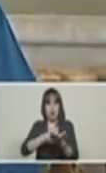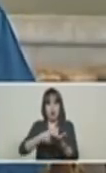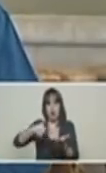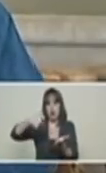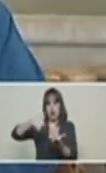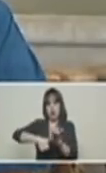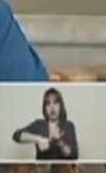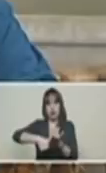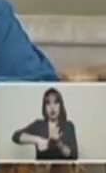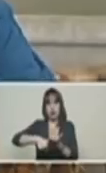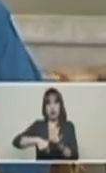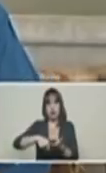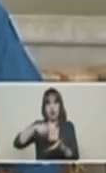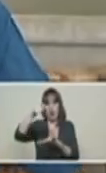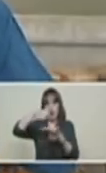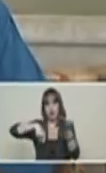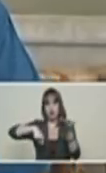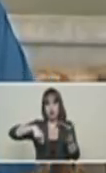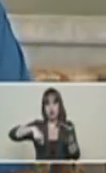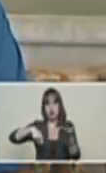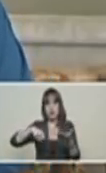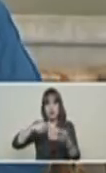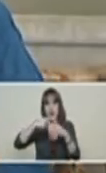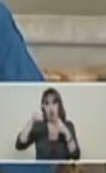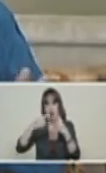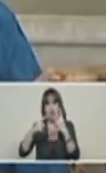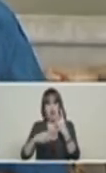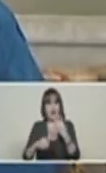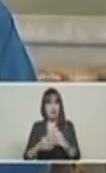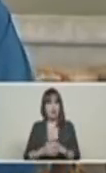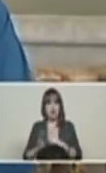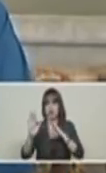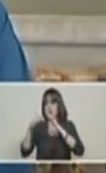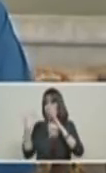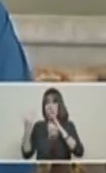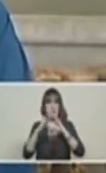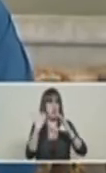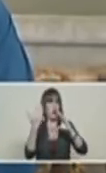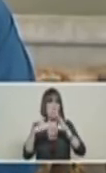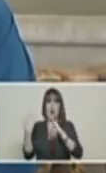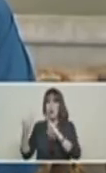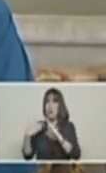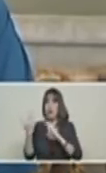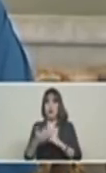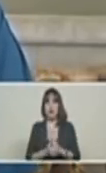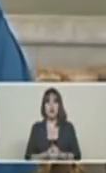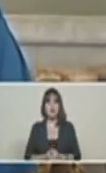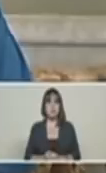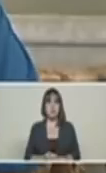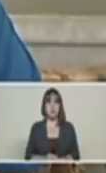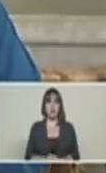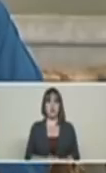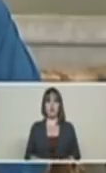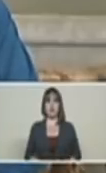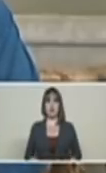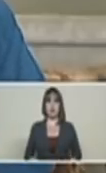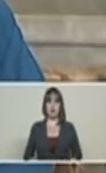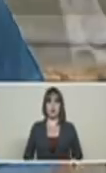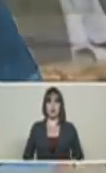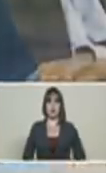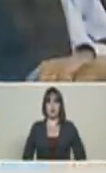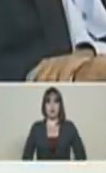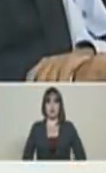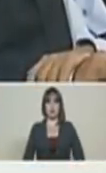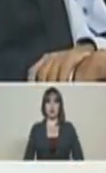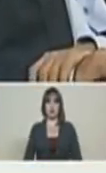por tarjeta, el pago por QR, lo más moderno. Vamos a modernizar, actualizar y a traer la mejor